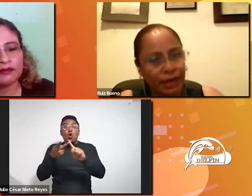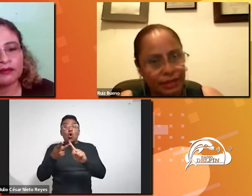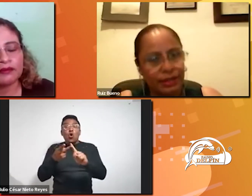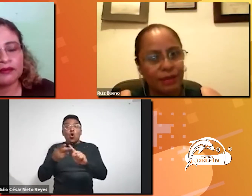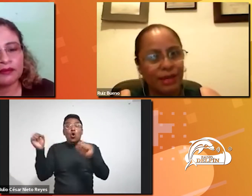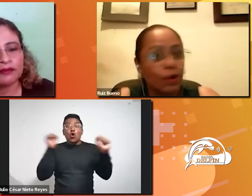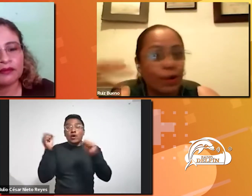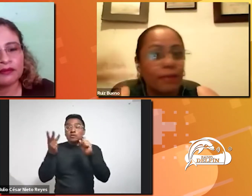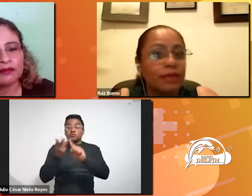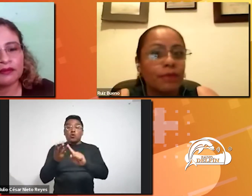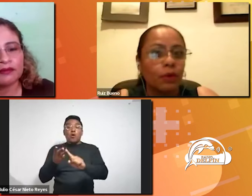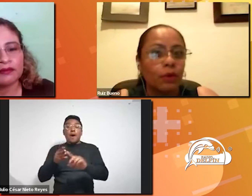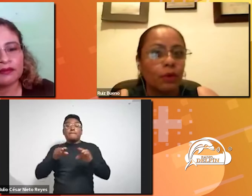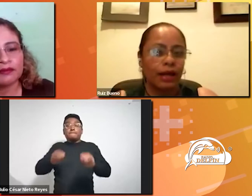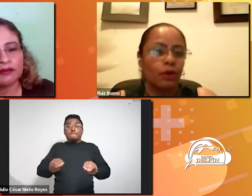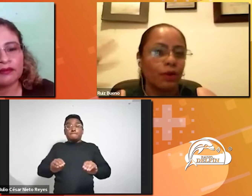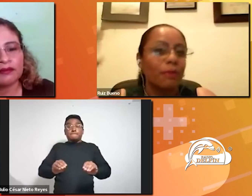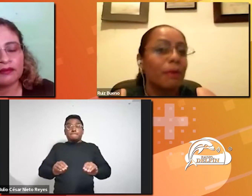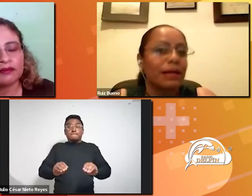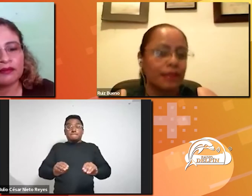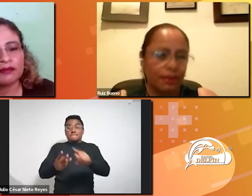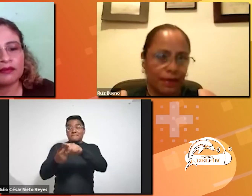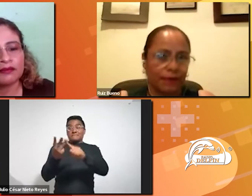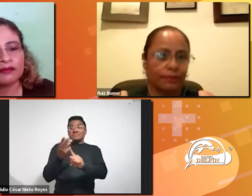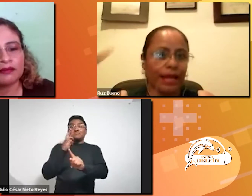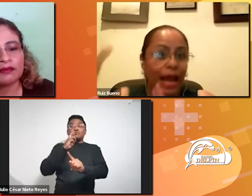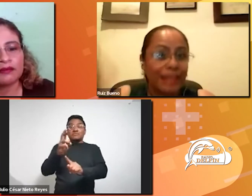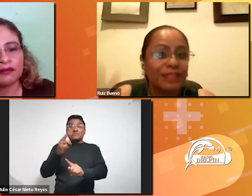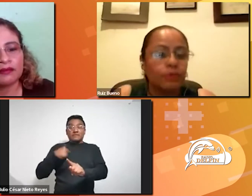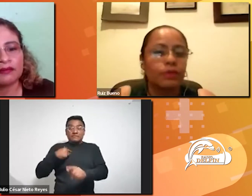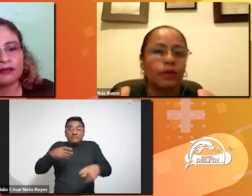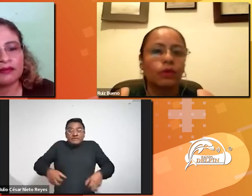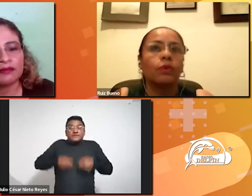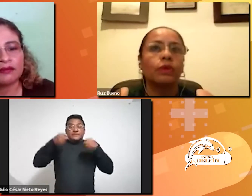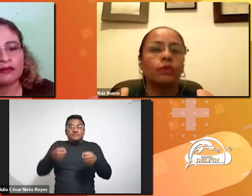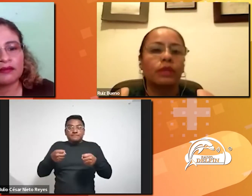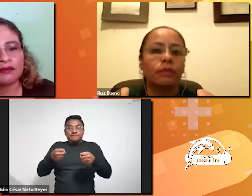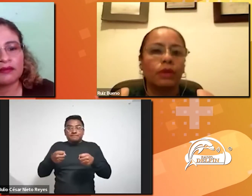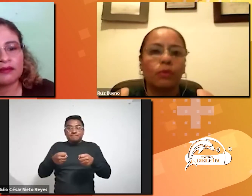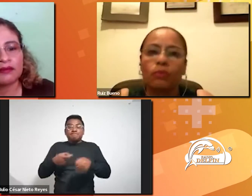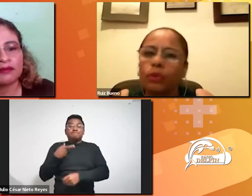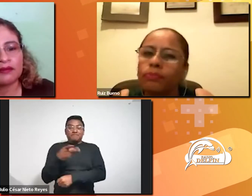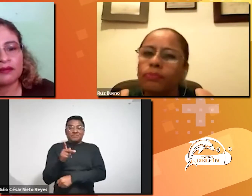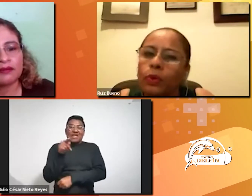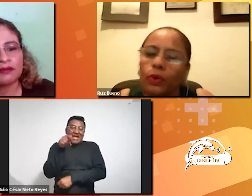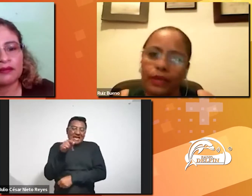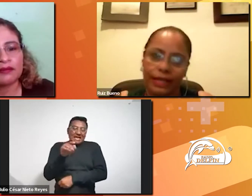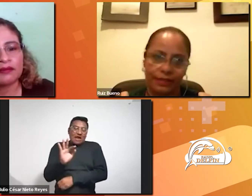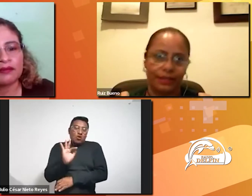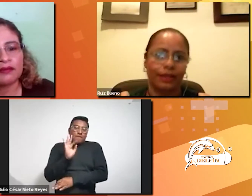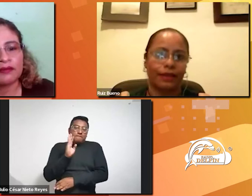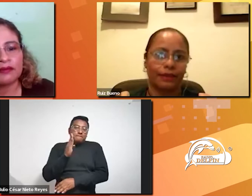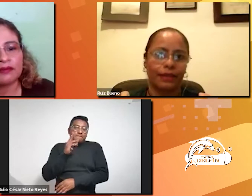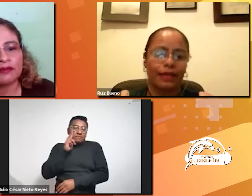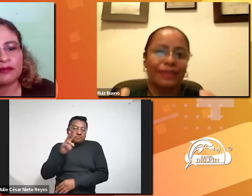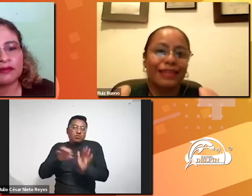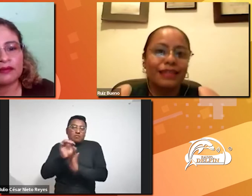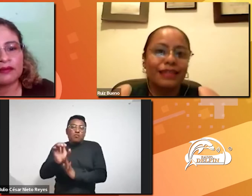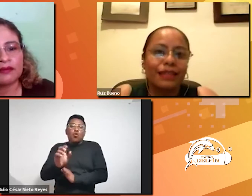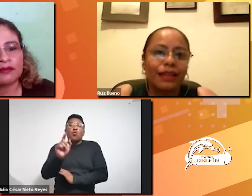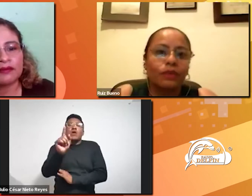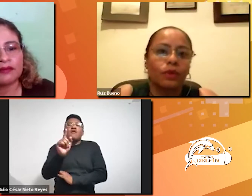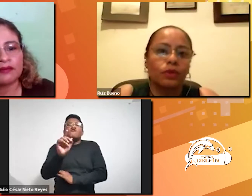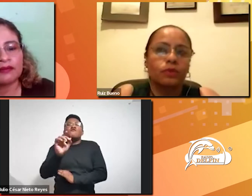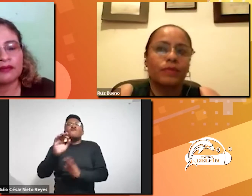puedo paralizarme, lo que más me convenga, lo que me va a salvar. Ahí estamos hablando como en un término muy puro de la ansiedad, de